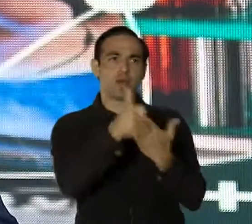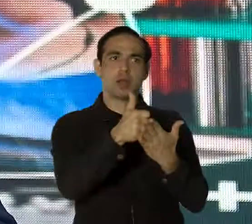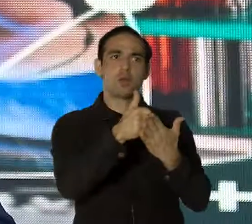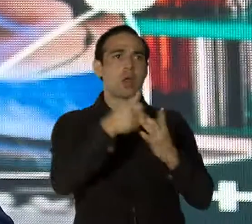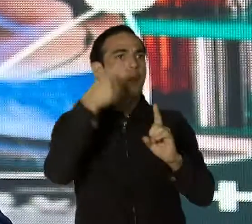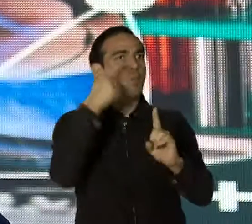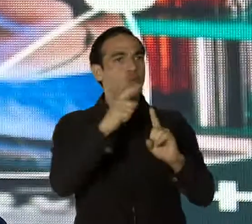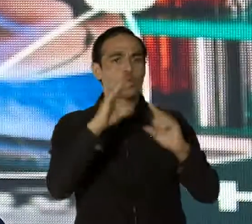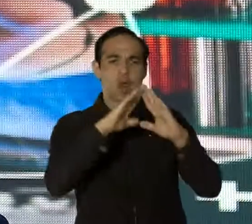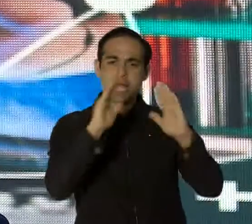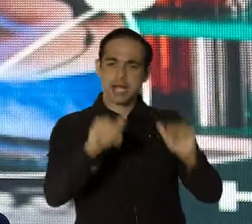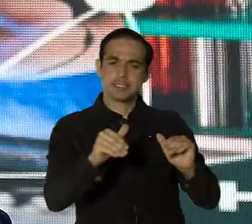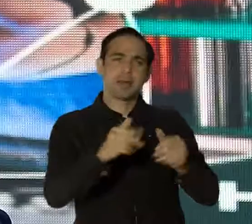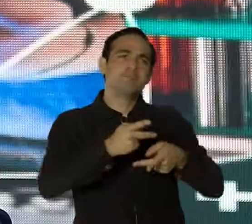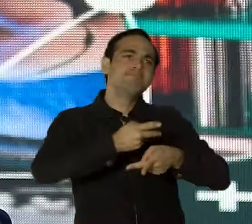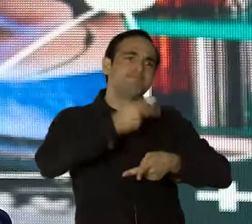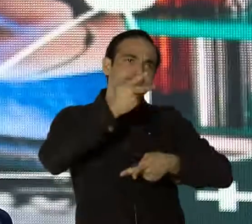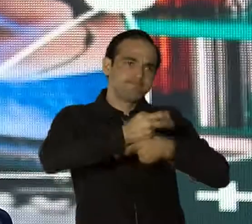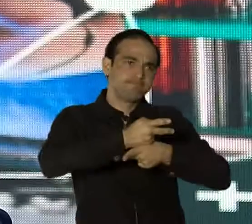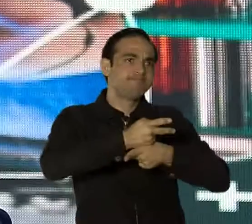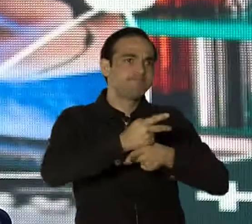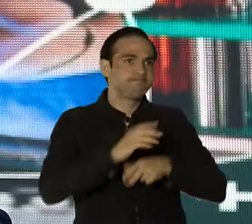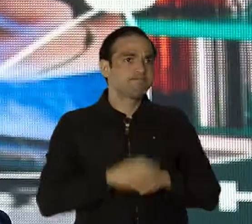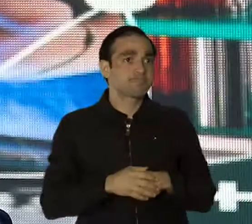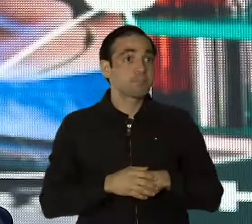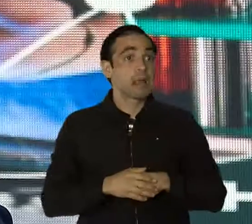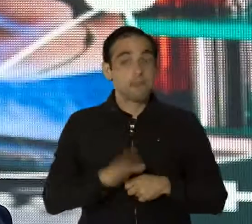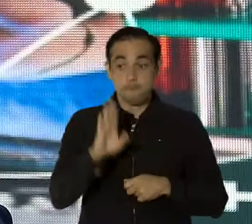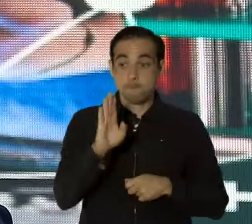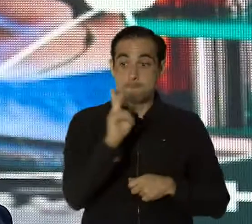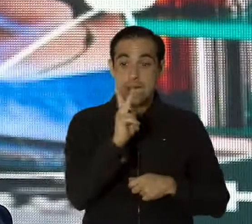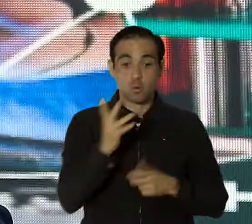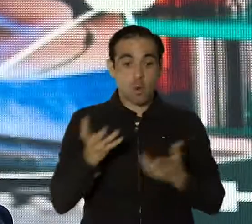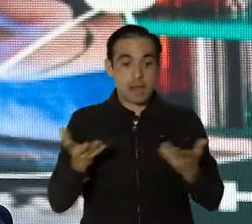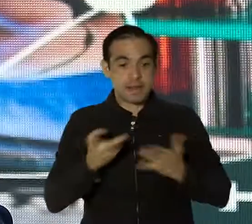propiedades. Siempre la banca en Puerto Rico